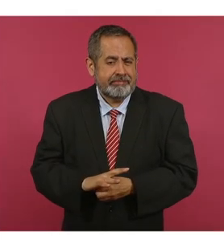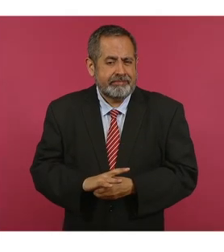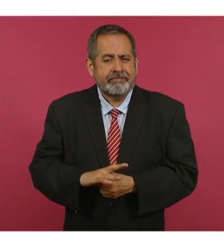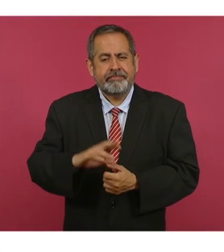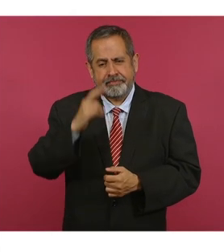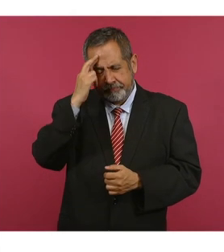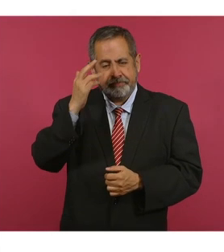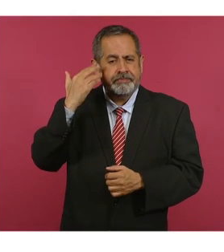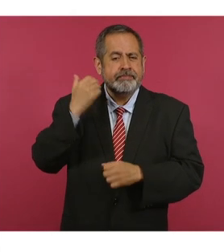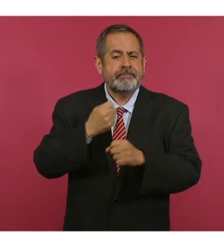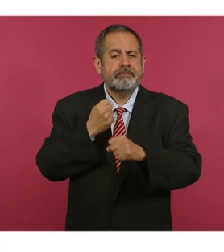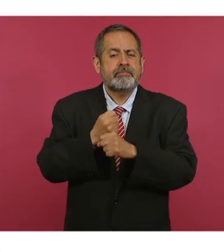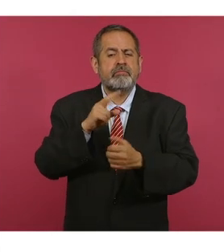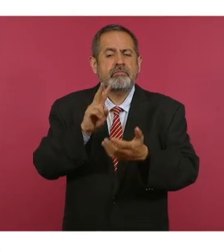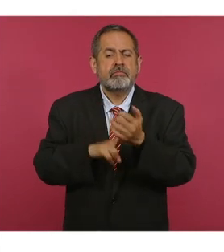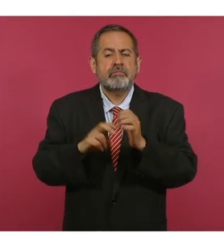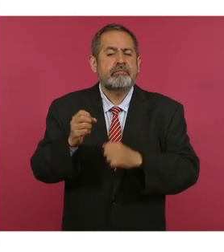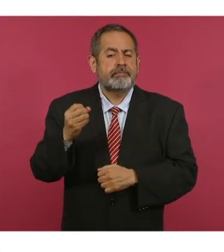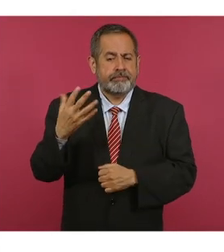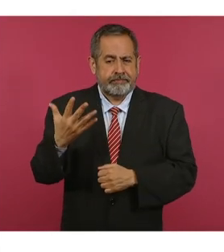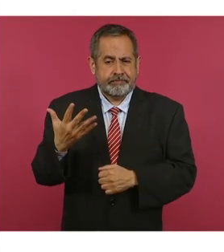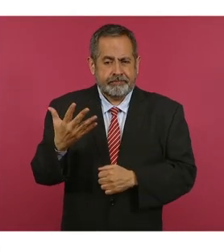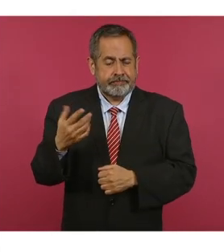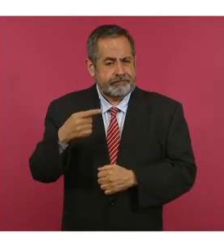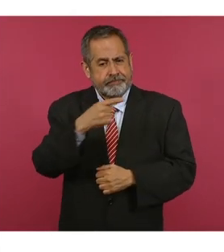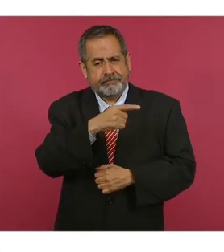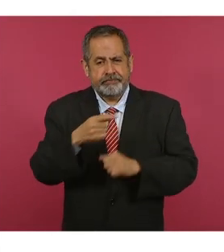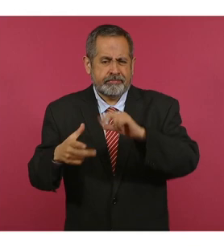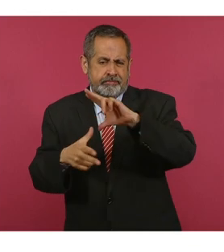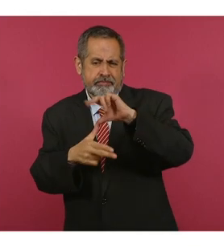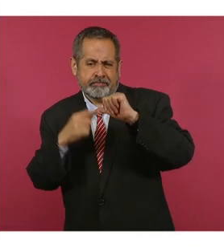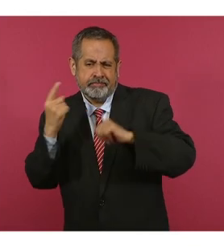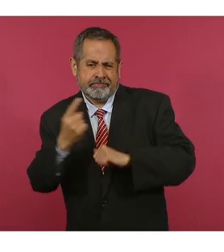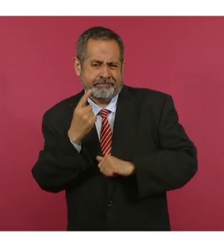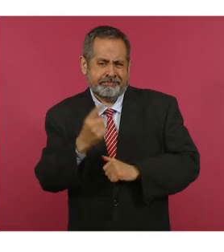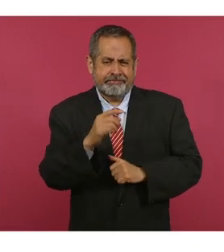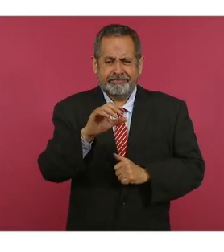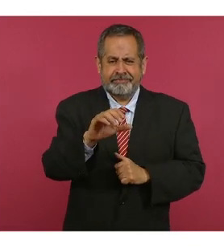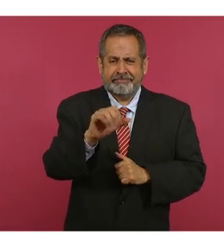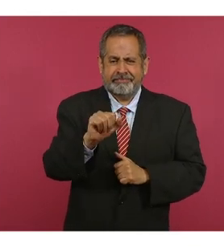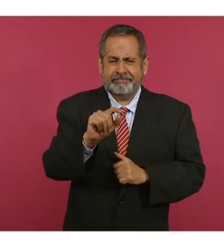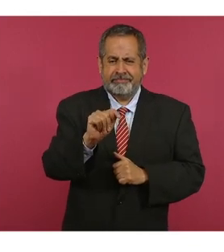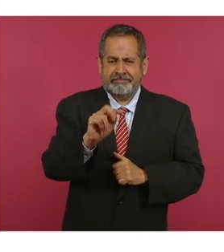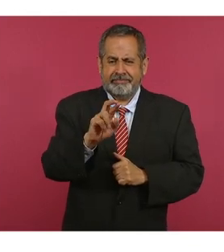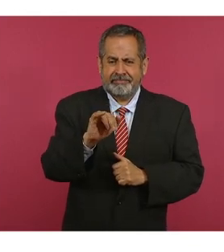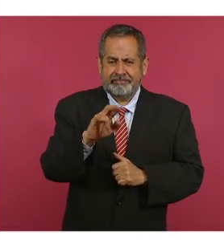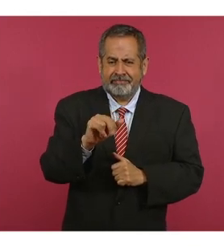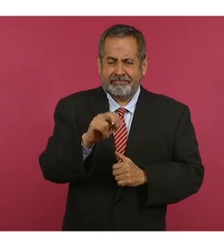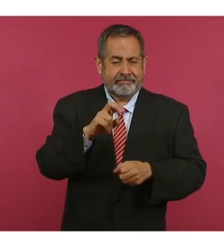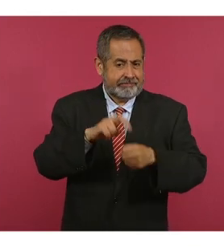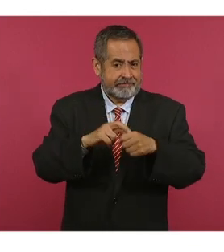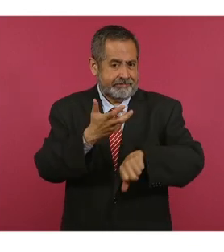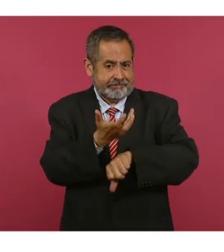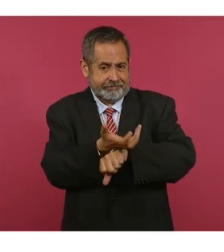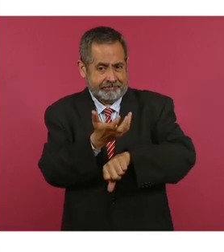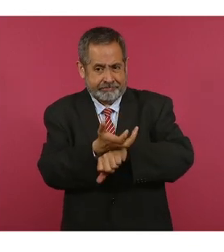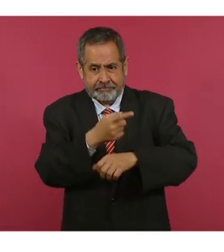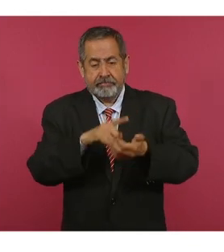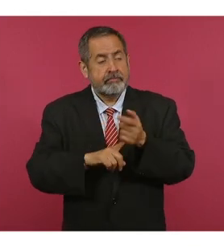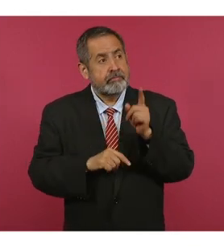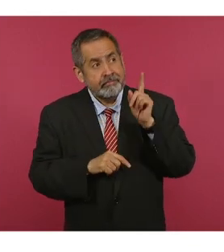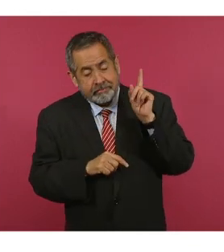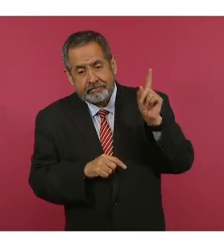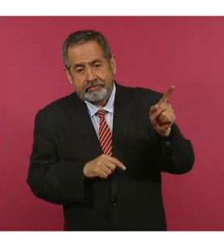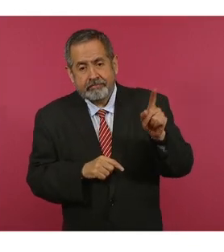2005, con el paso del huracán Katrina, en Estados Unidos la energía